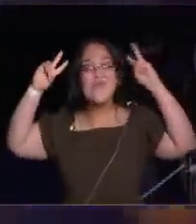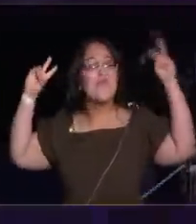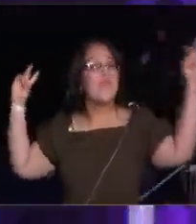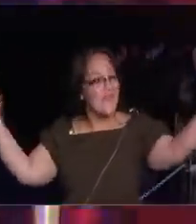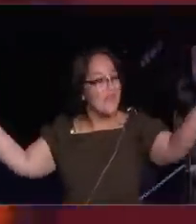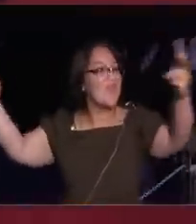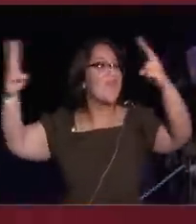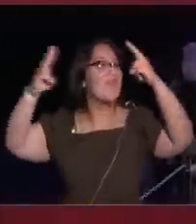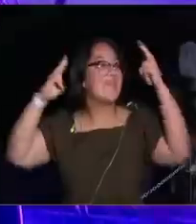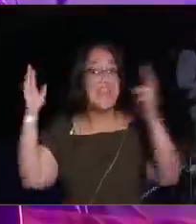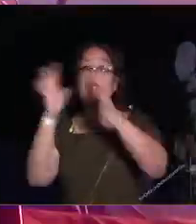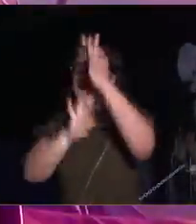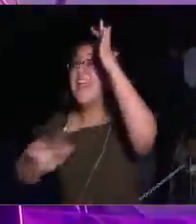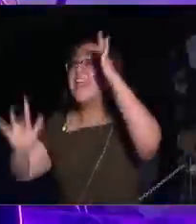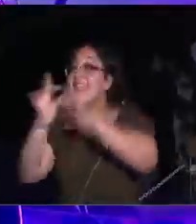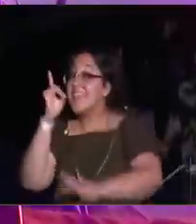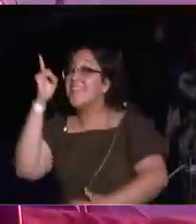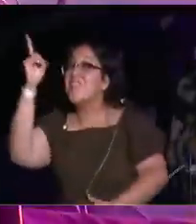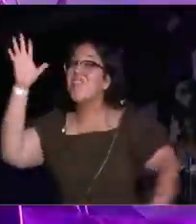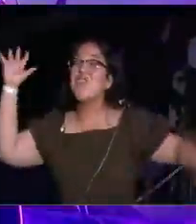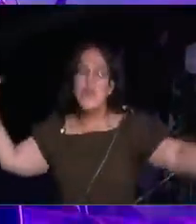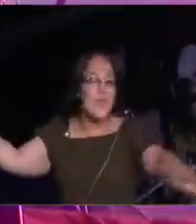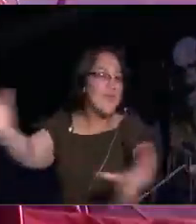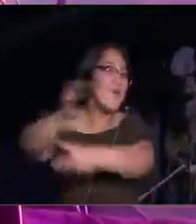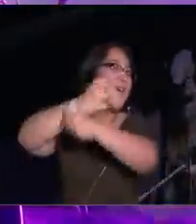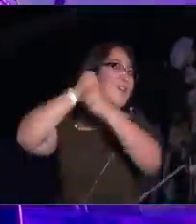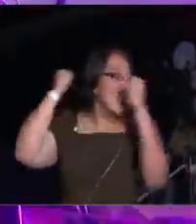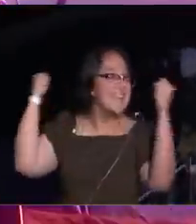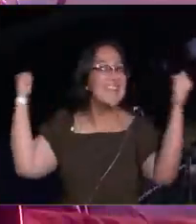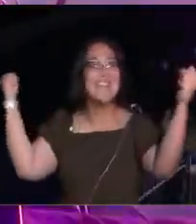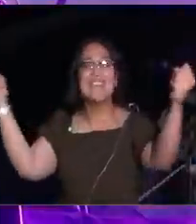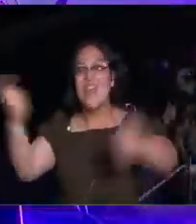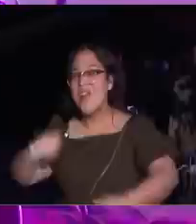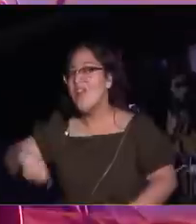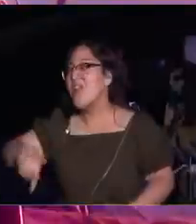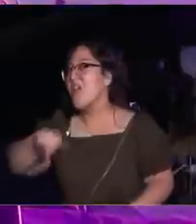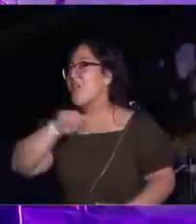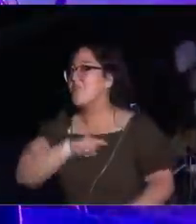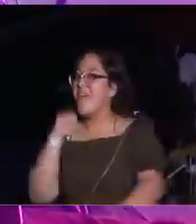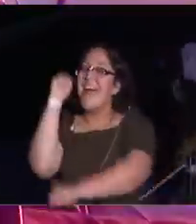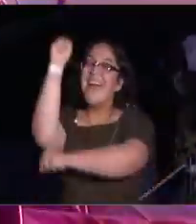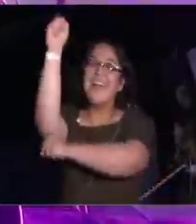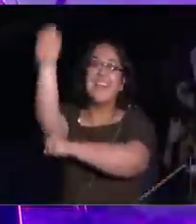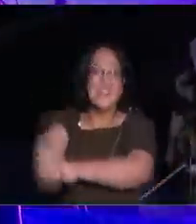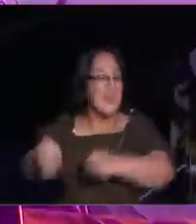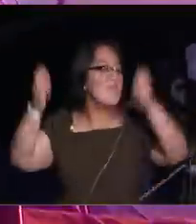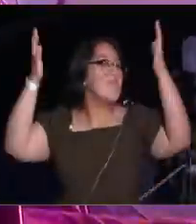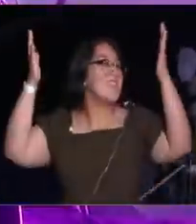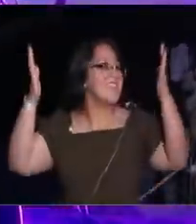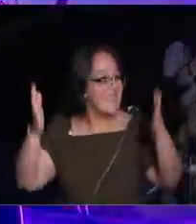Celebra victorioso. El triunfo de Cristo. El triunfo de Cristo.